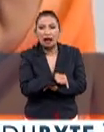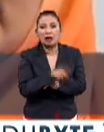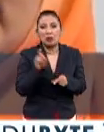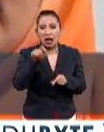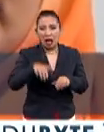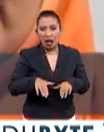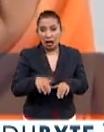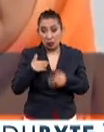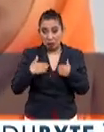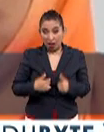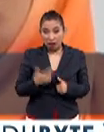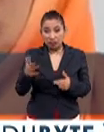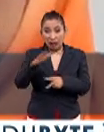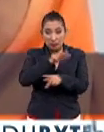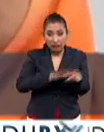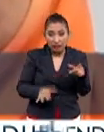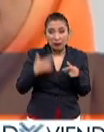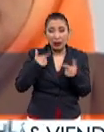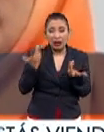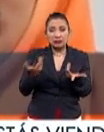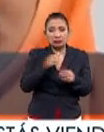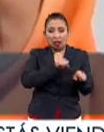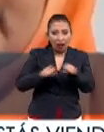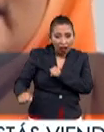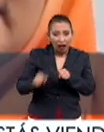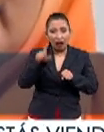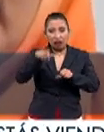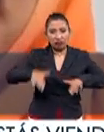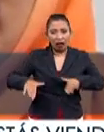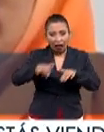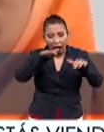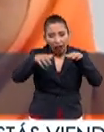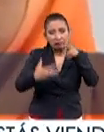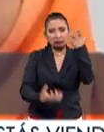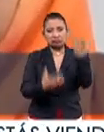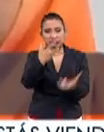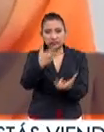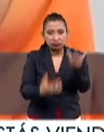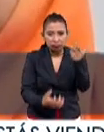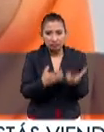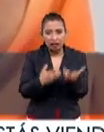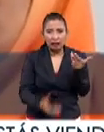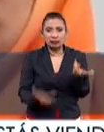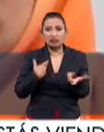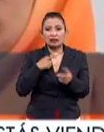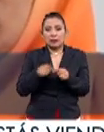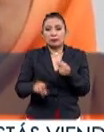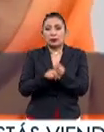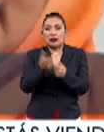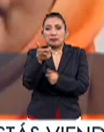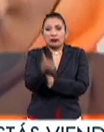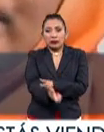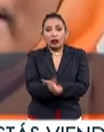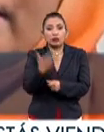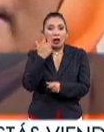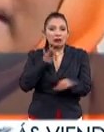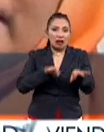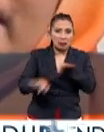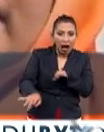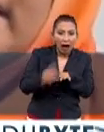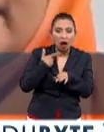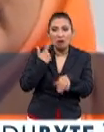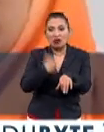threats, ranging from earthquakes, floods, and fires to economic shocks,